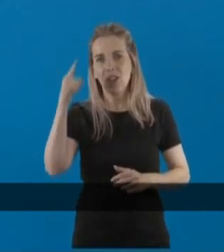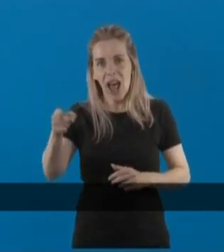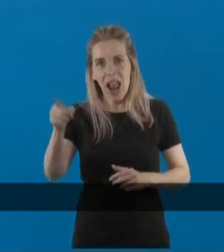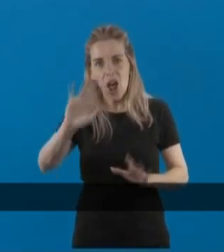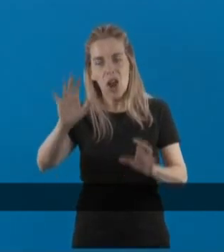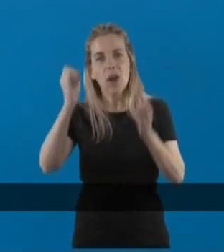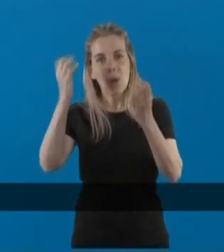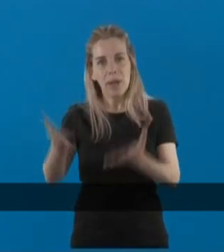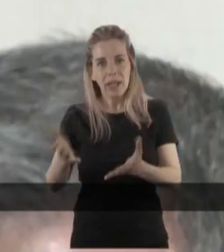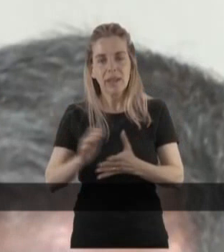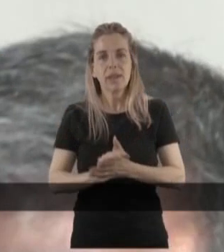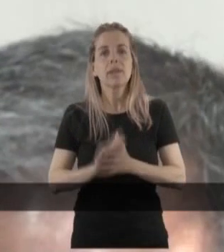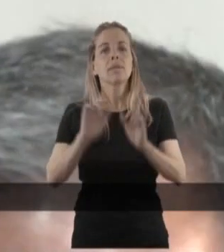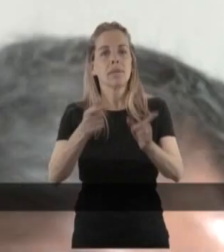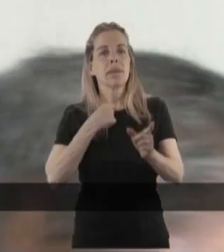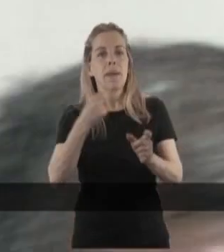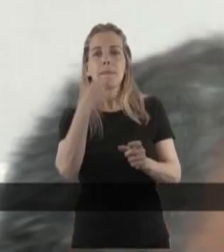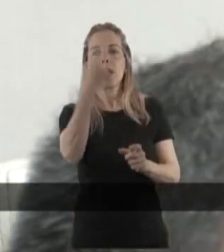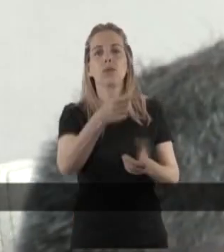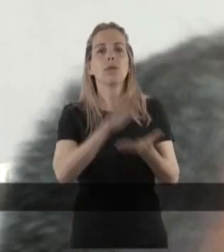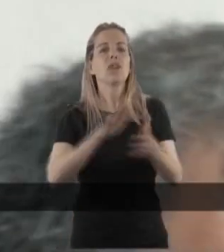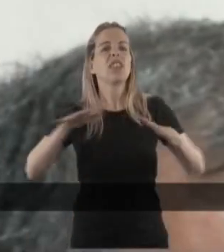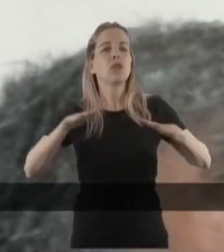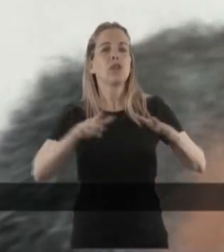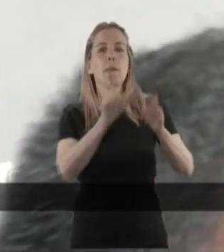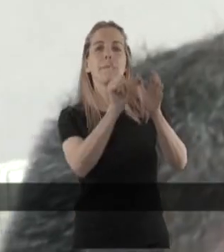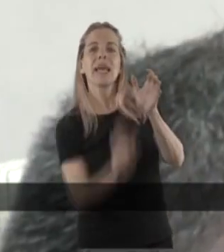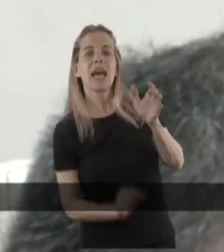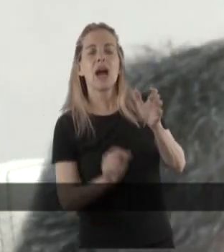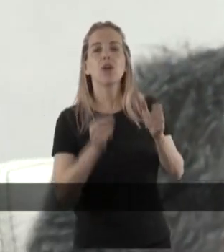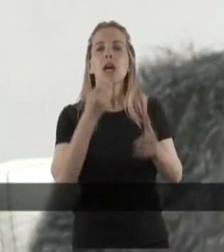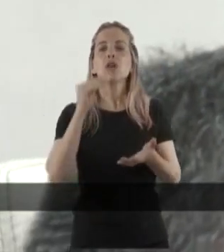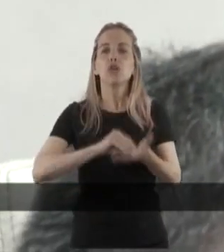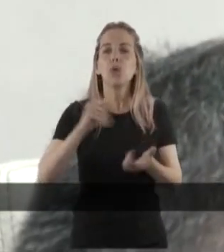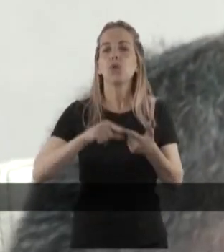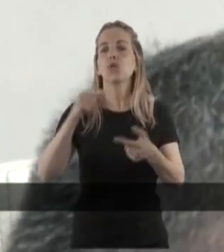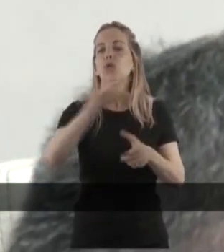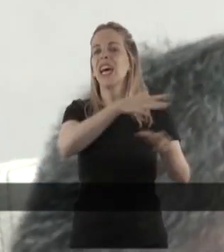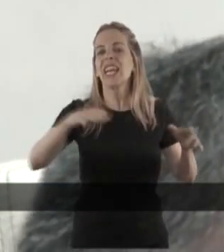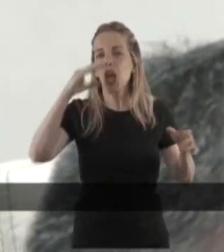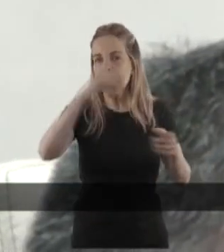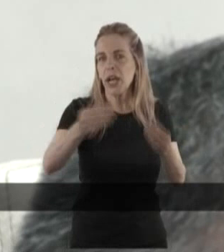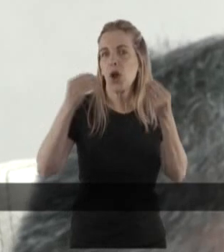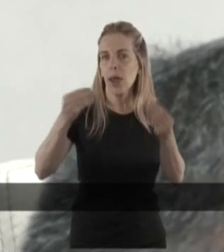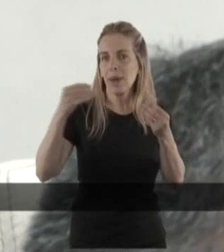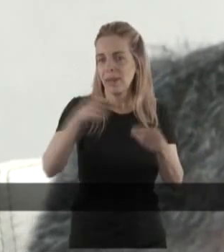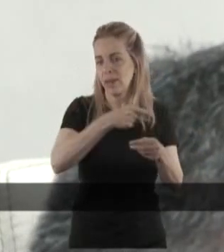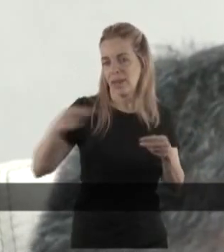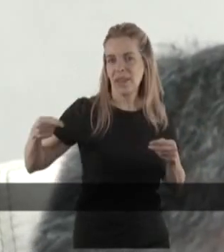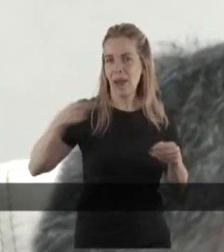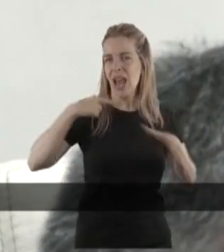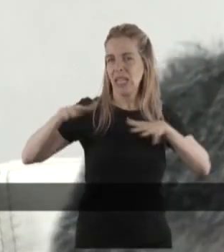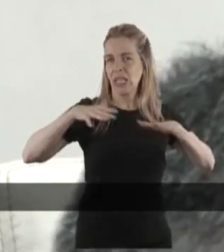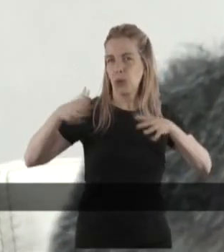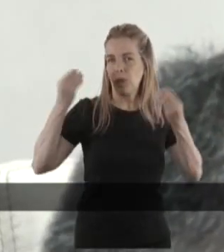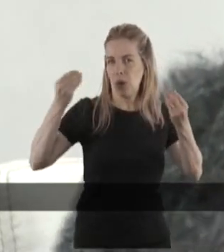¿cómo estás? Buen día. ¿Cómo le va? Quiero preguntarle por la situación en la Patagonia Andina, Chubut, Río Negro, después de los sucesos de esta semana en donde